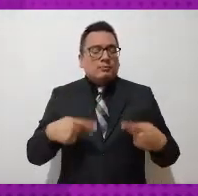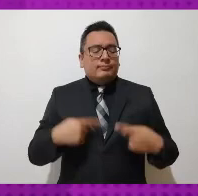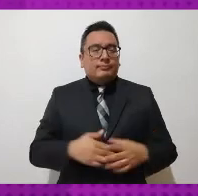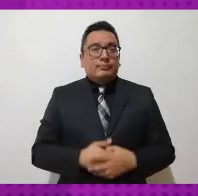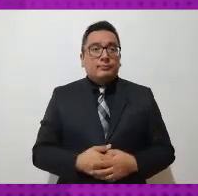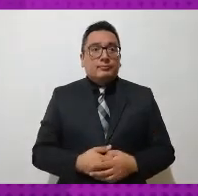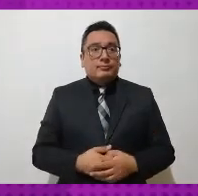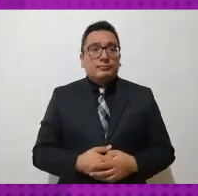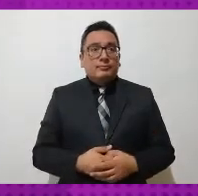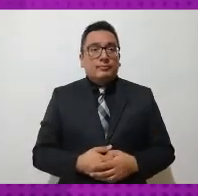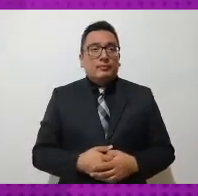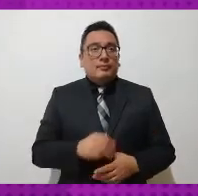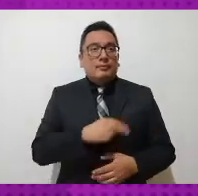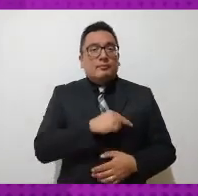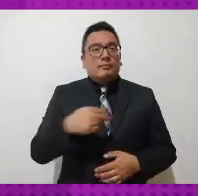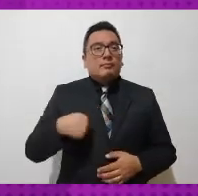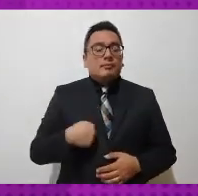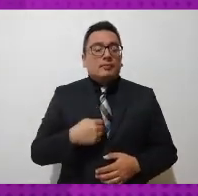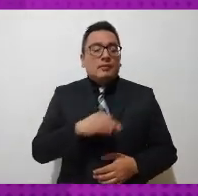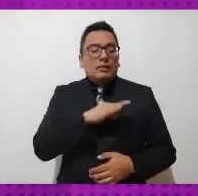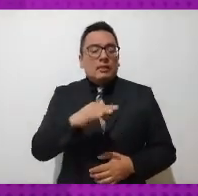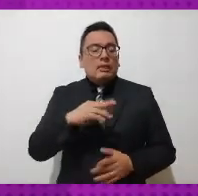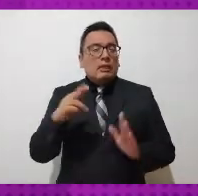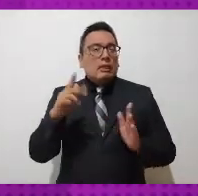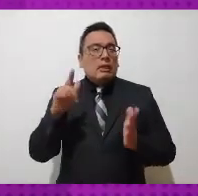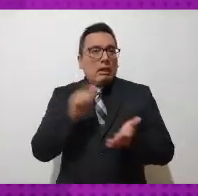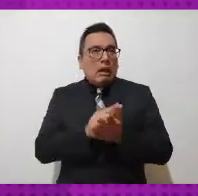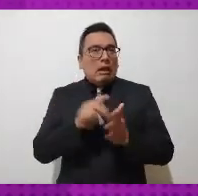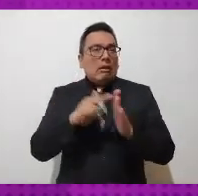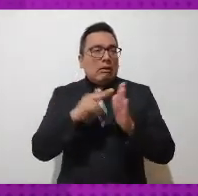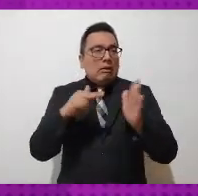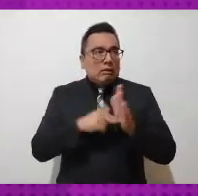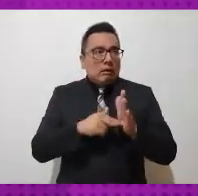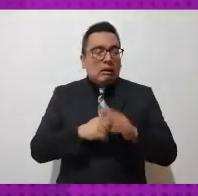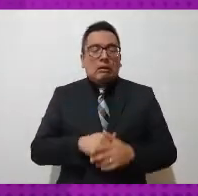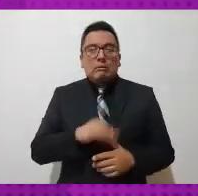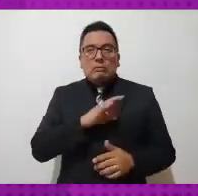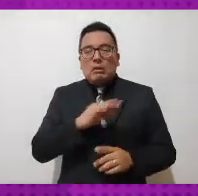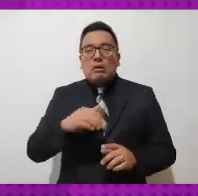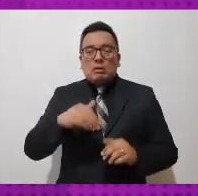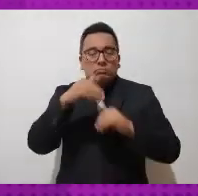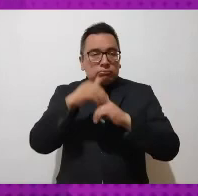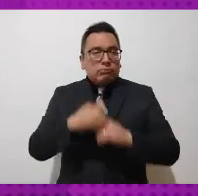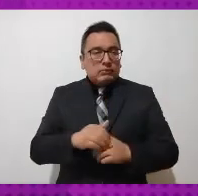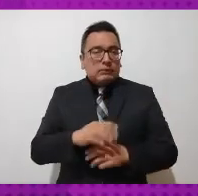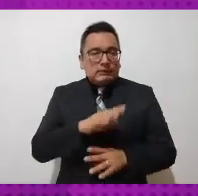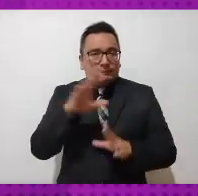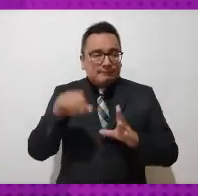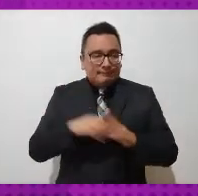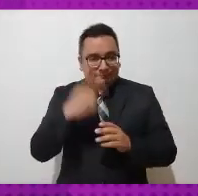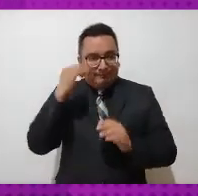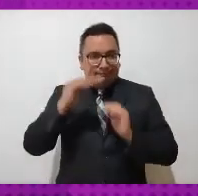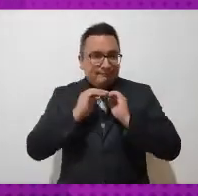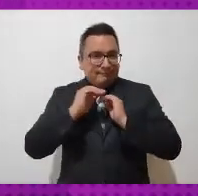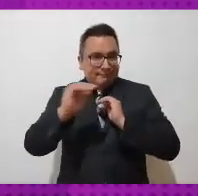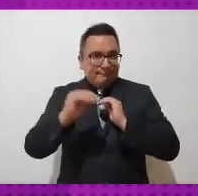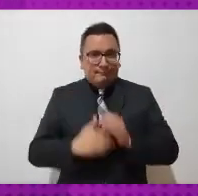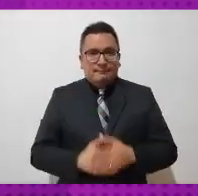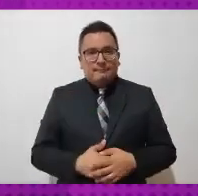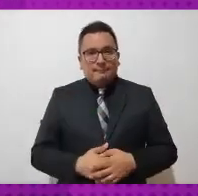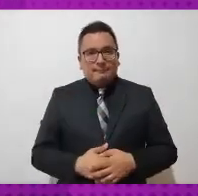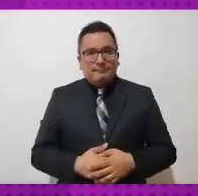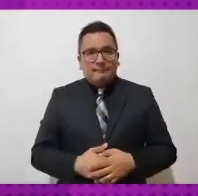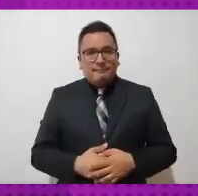ciudadanía, asegurando el cumplimiento de las normas constitucionales y convencionales en materia de paridad e